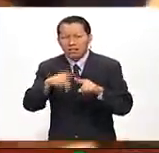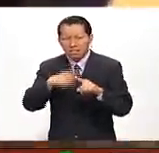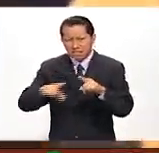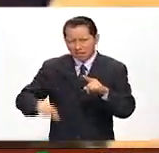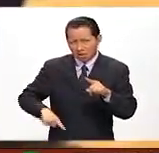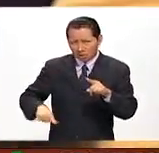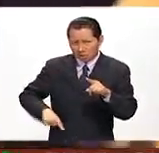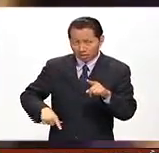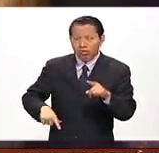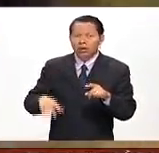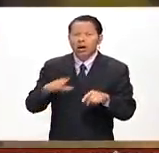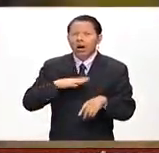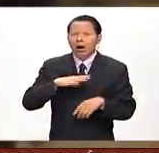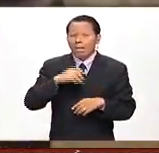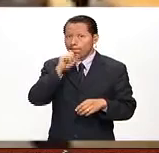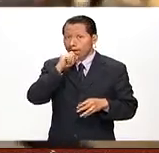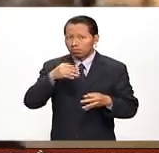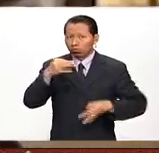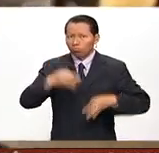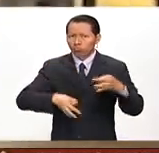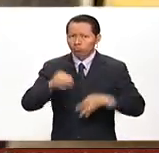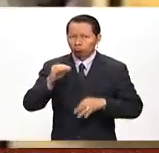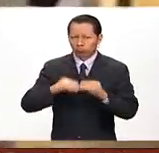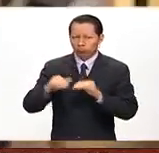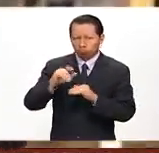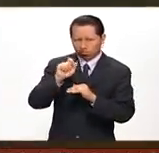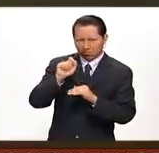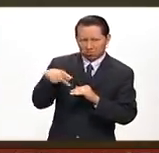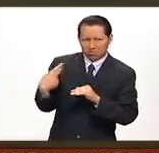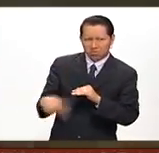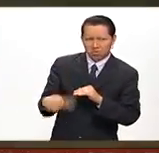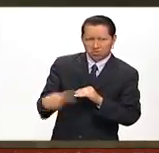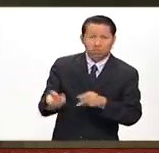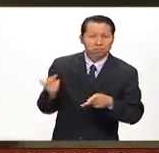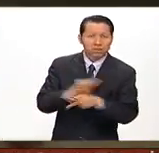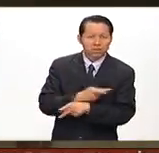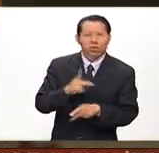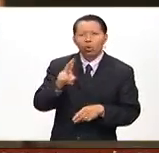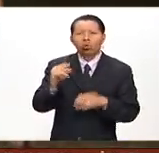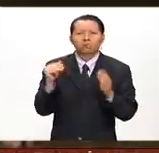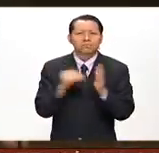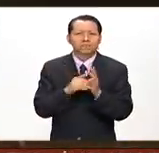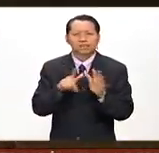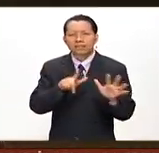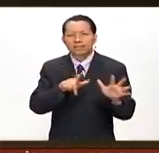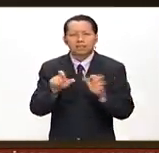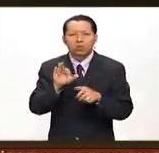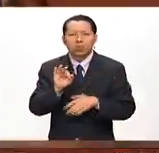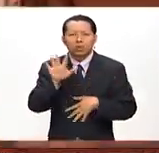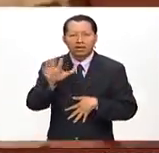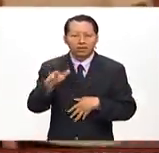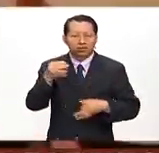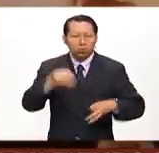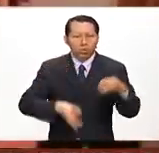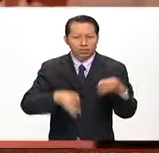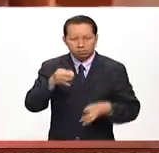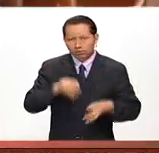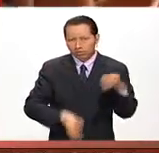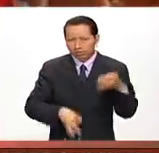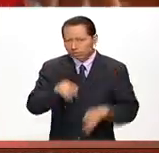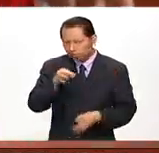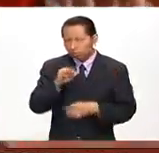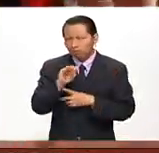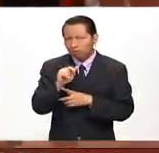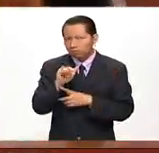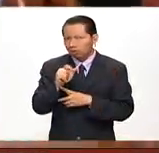máximo órgano rector de la judicatura suspendió de sus funciones a 2.745 magistrados y fiscales